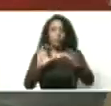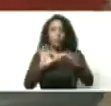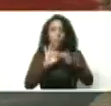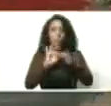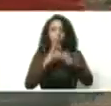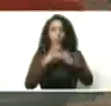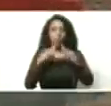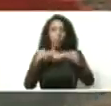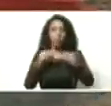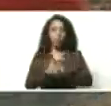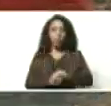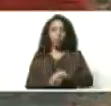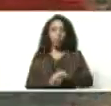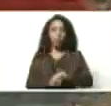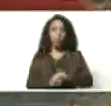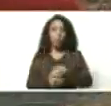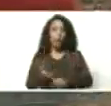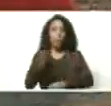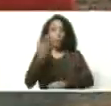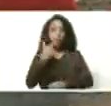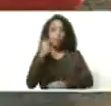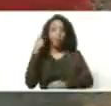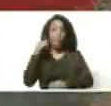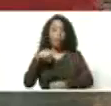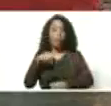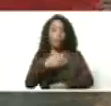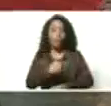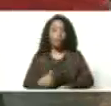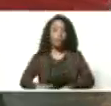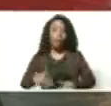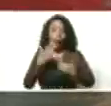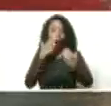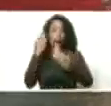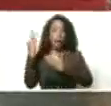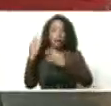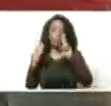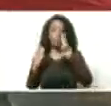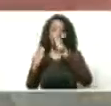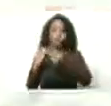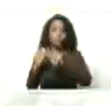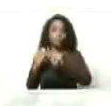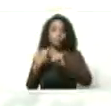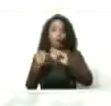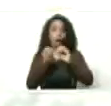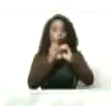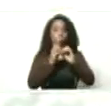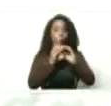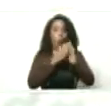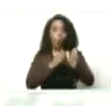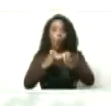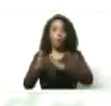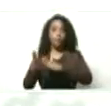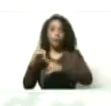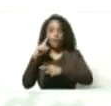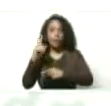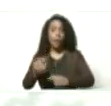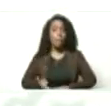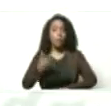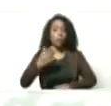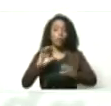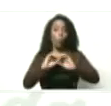articulado es importante recalcar aquí el presidente que se visibilice invisibiliza la organización para nosotros es muy importante la organización